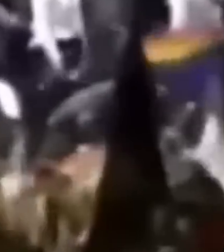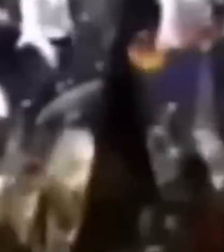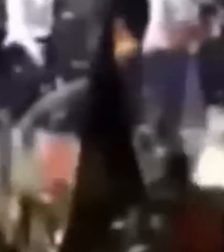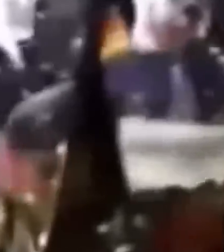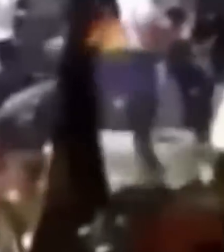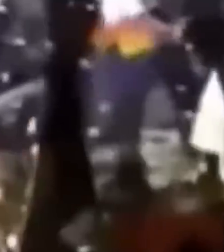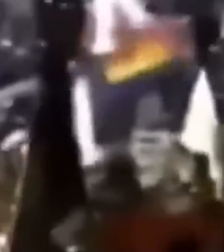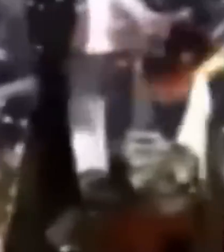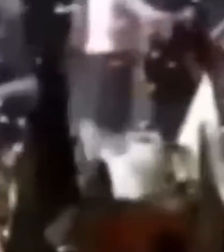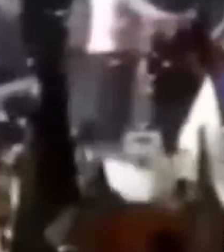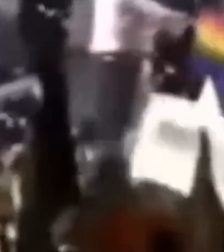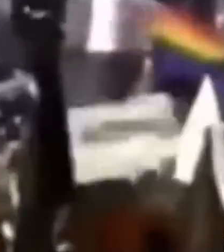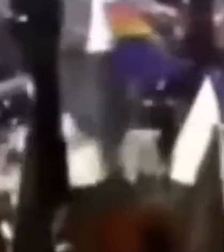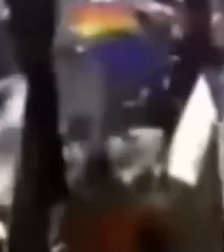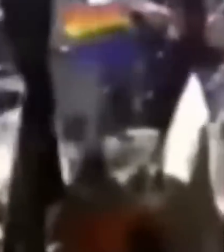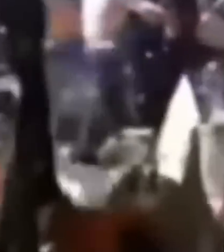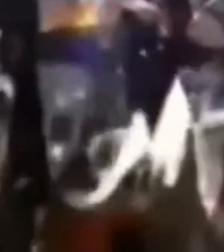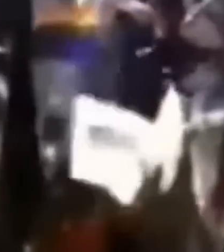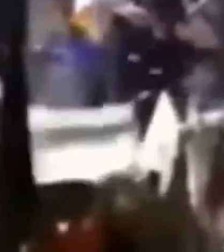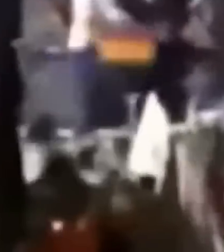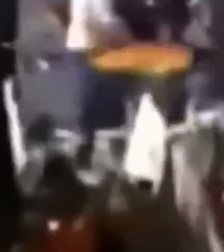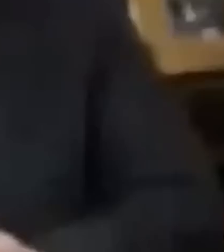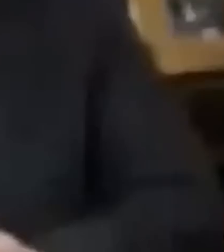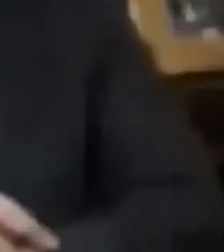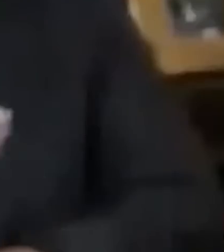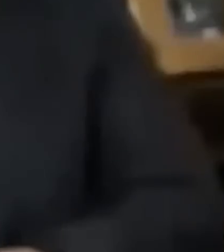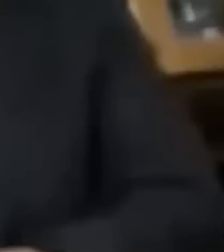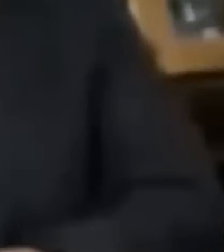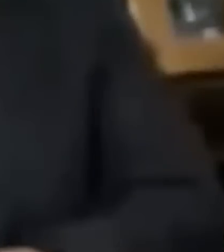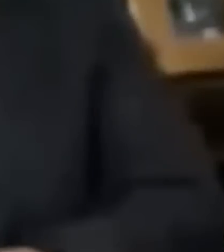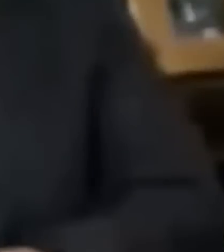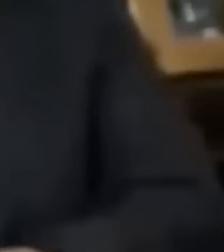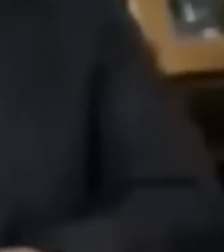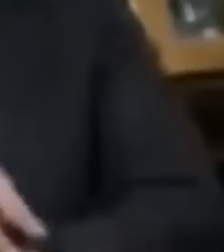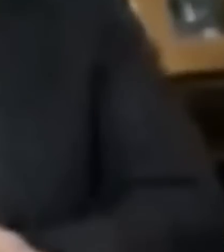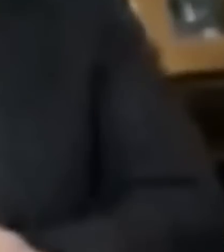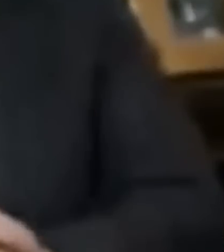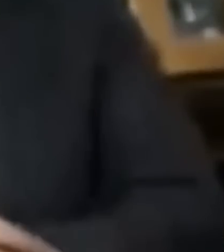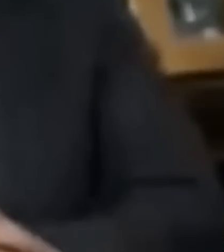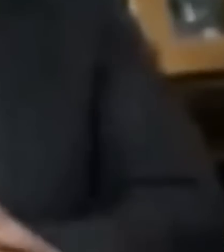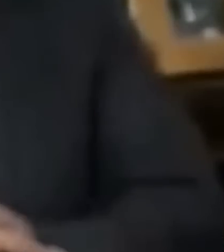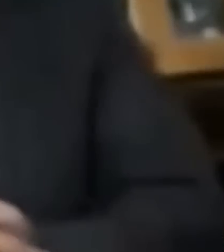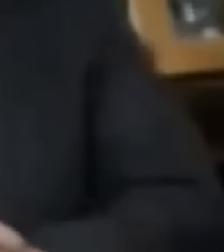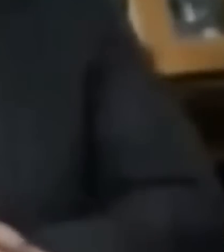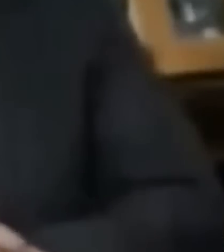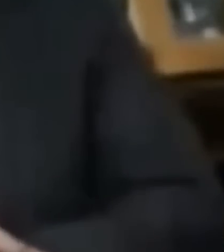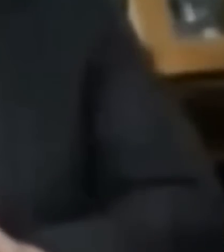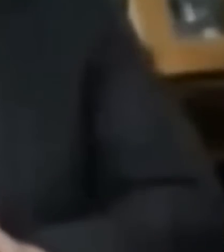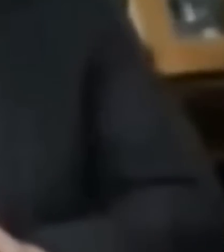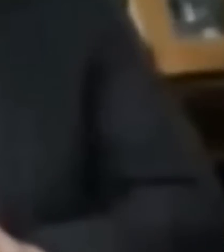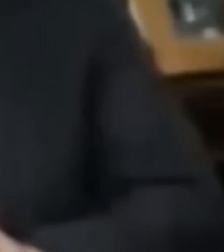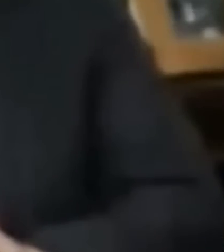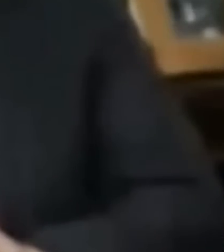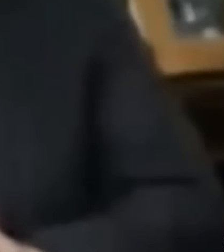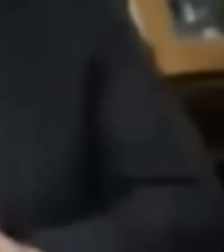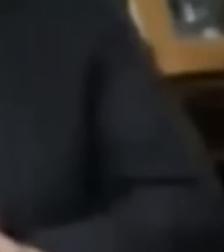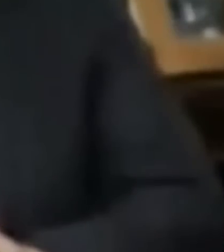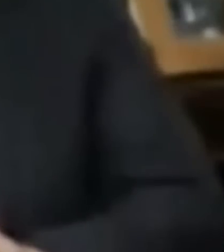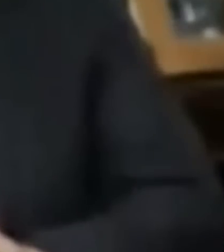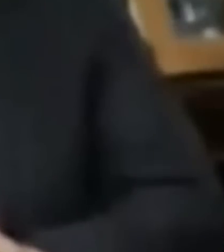tan pocos recursos y por tanto ahí estará fincada la mayor parte del